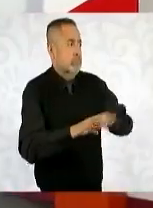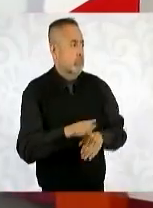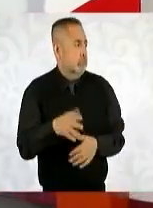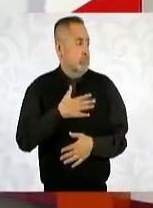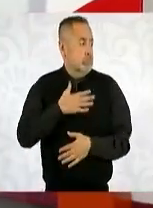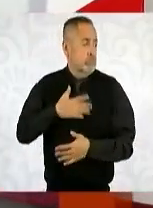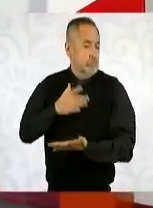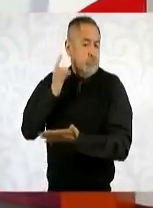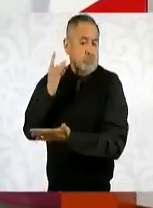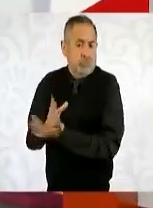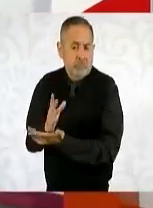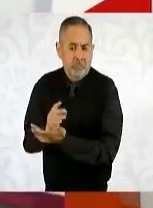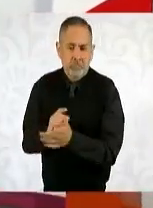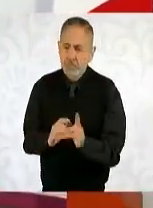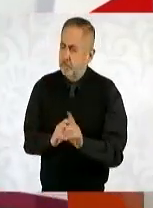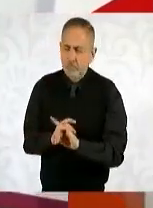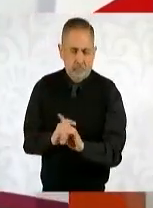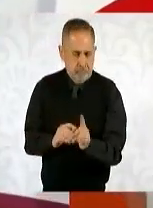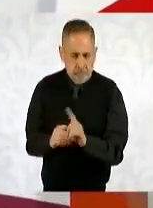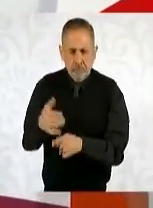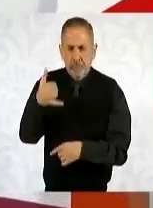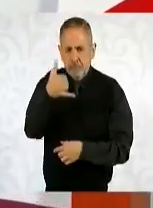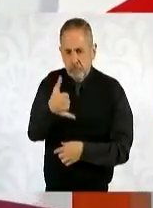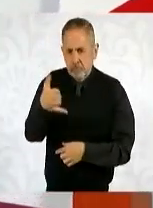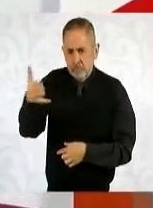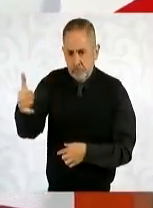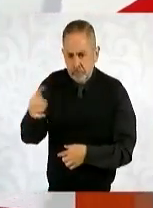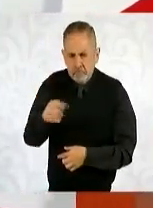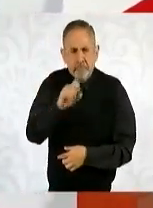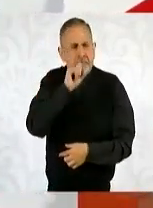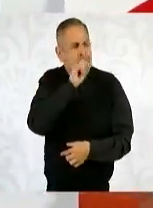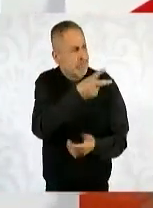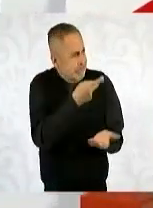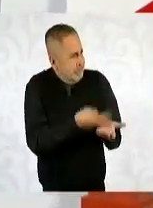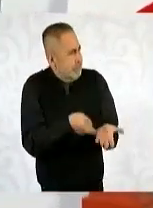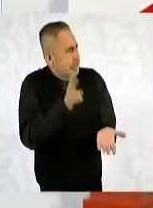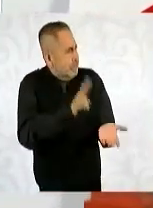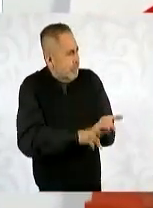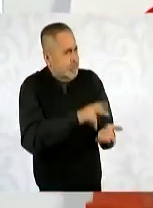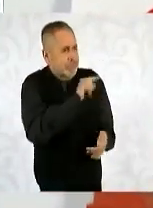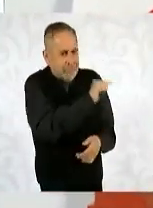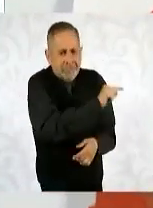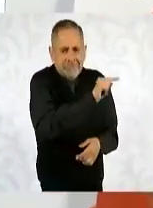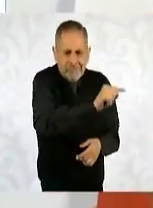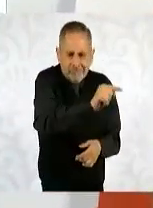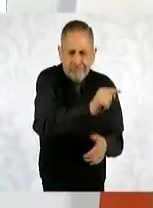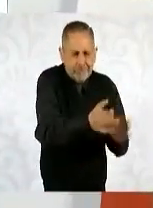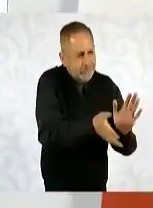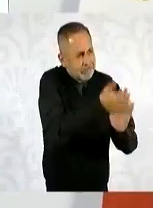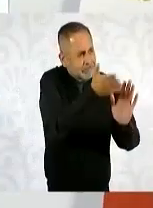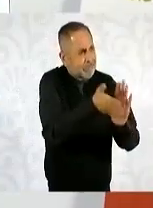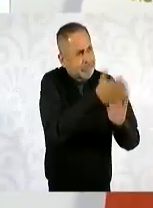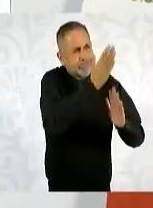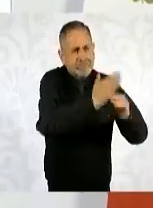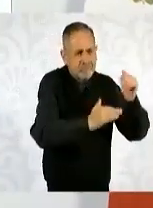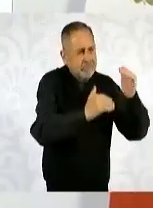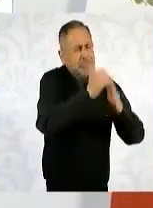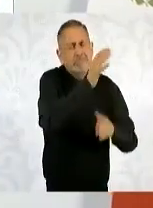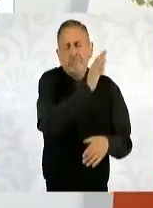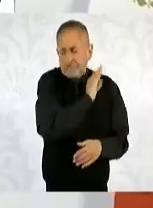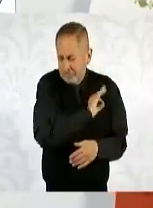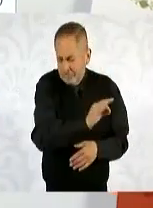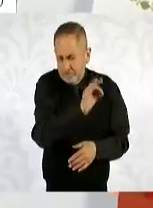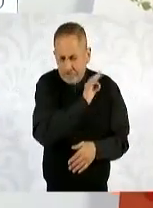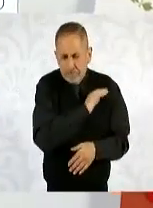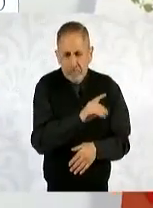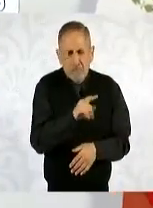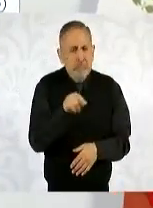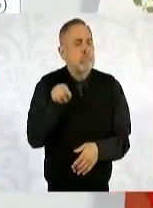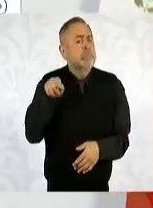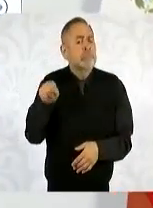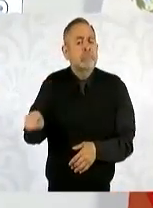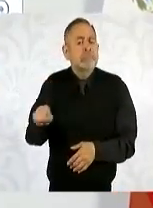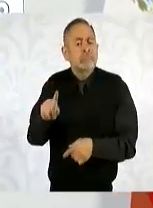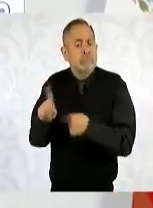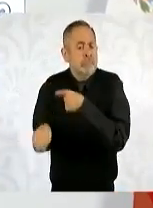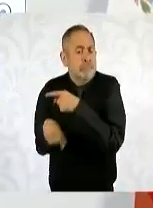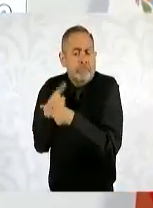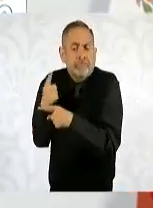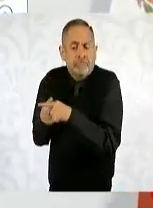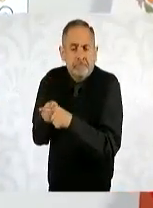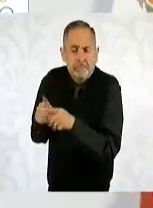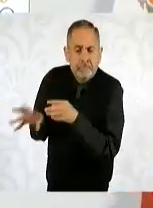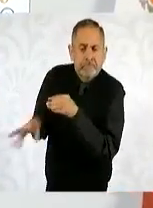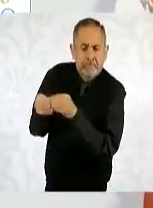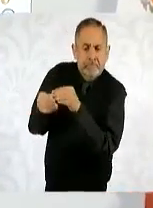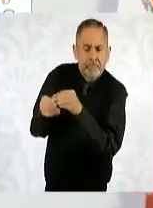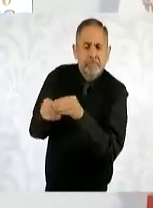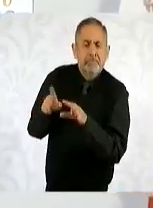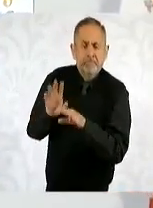ver, porque además van a seguir habiendo créditos para el Infonavit. Este es adicional a lo que de por sí ya